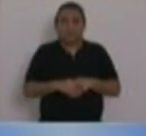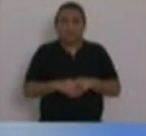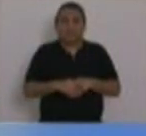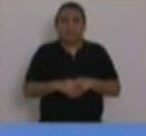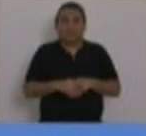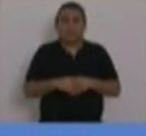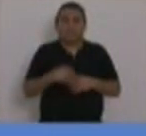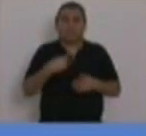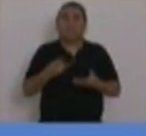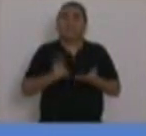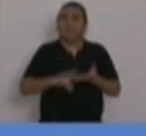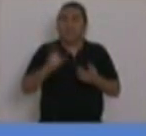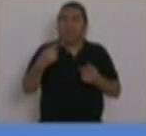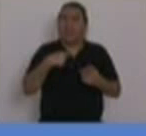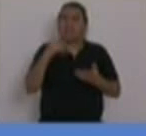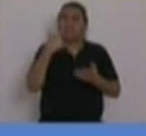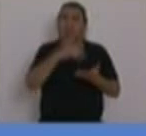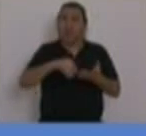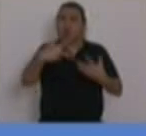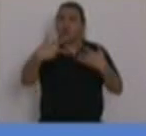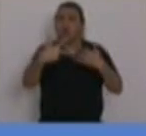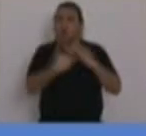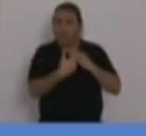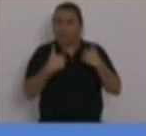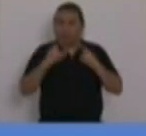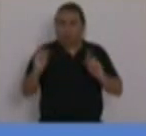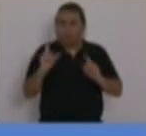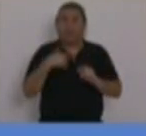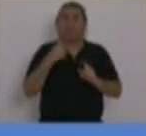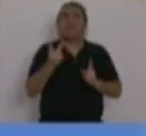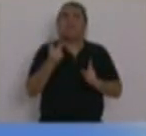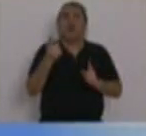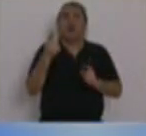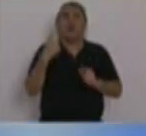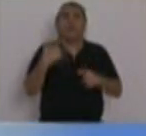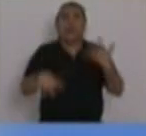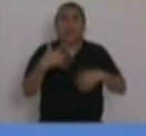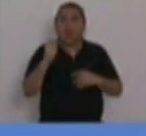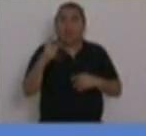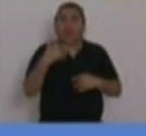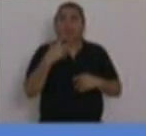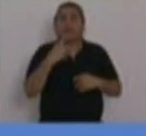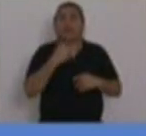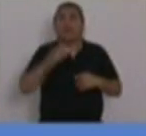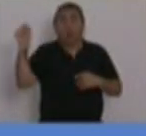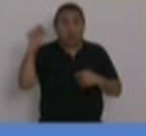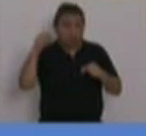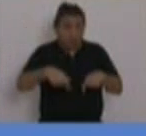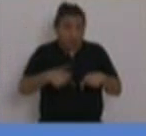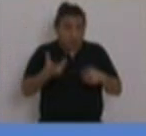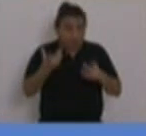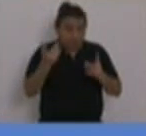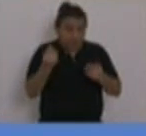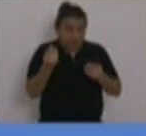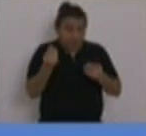Pero escúcheme, señorita, usted está resignando, según usted, soberanía porque hace un acuerdo con el Fondo Monetario